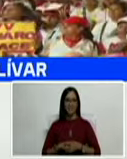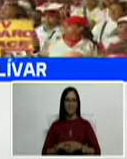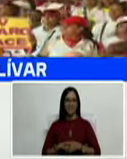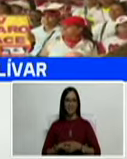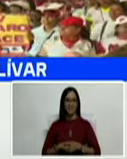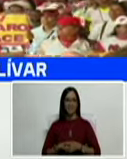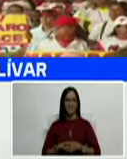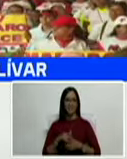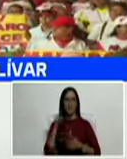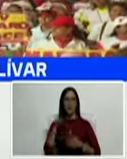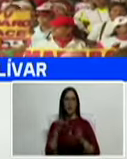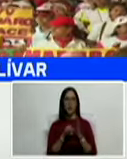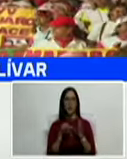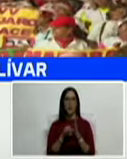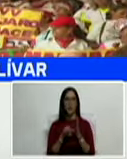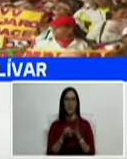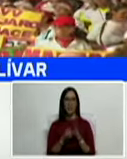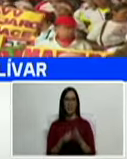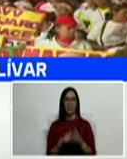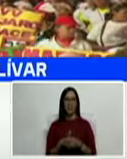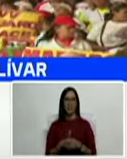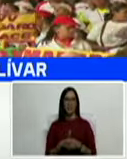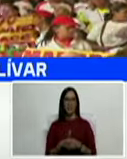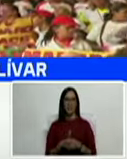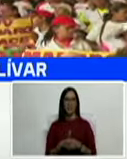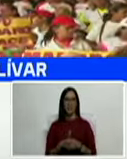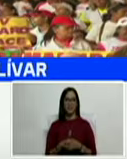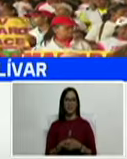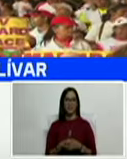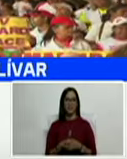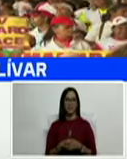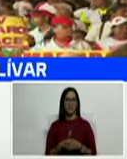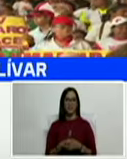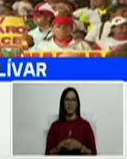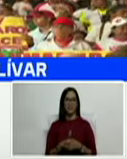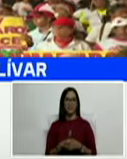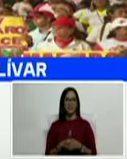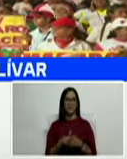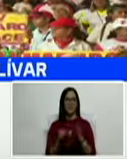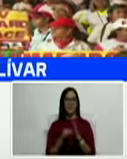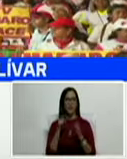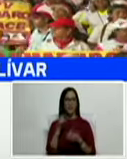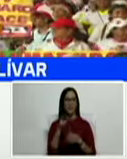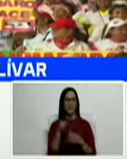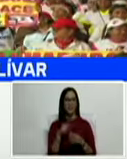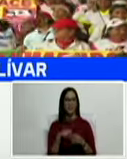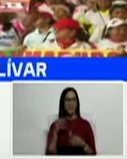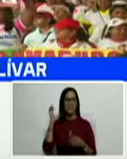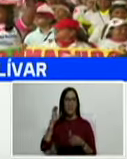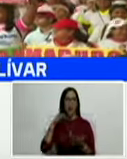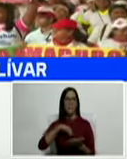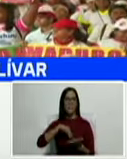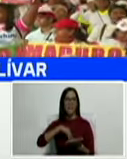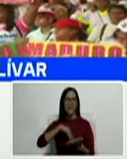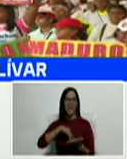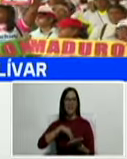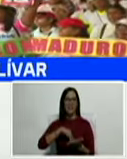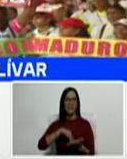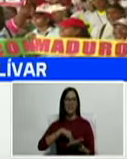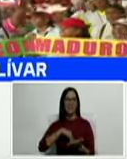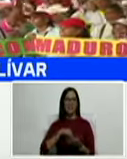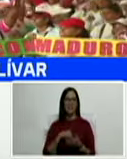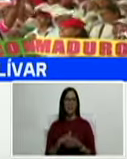Bien. ¿Tú eres de dónde, Eloína? Ponte aquí. Yo me pongo aquí, tú te pones aquí. ¿Tú eres de dónde? Del estado Miranda,